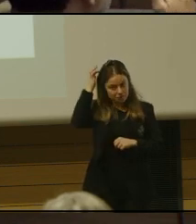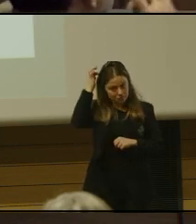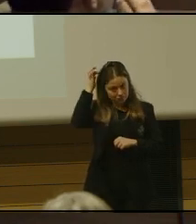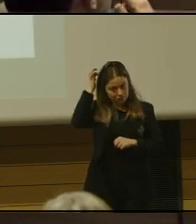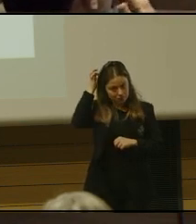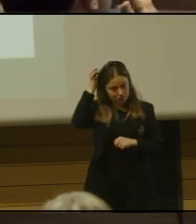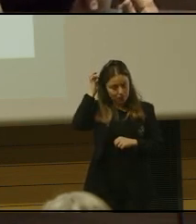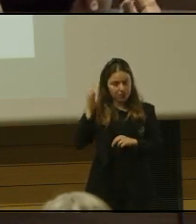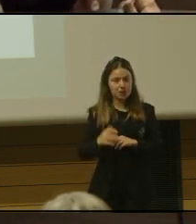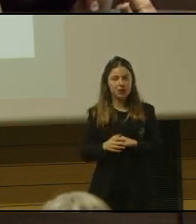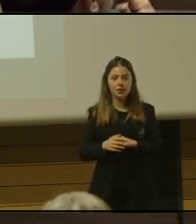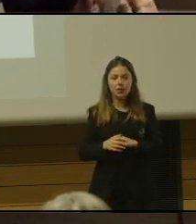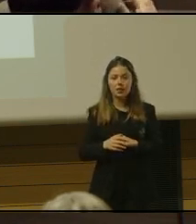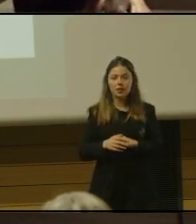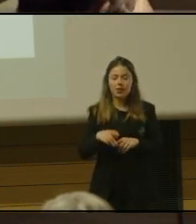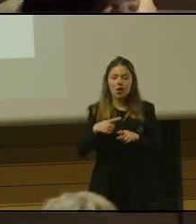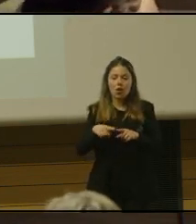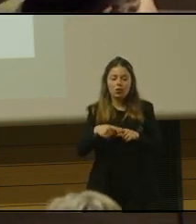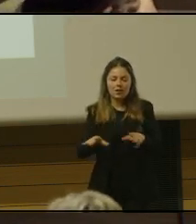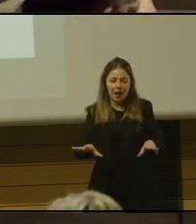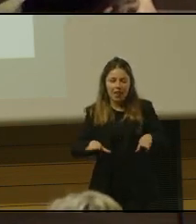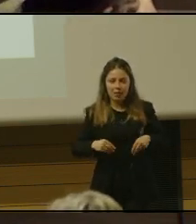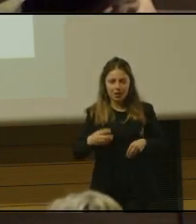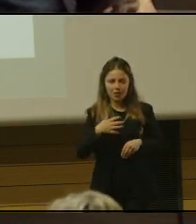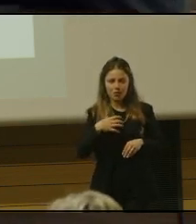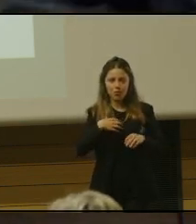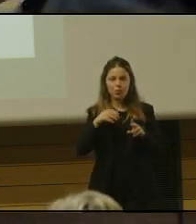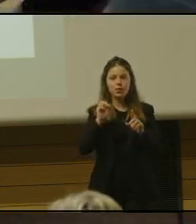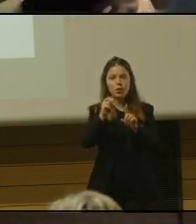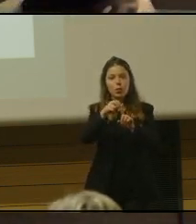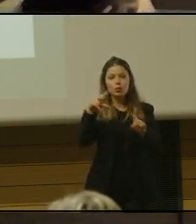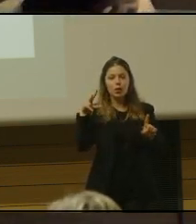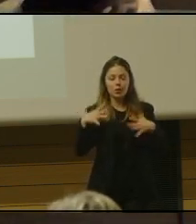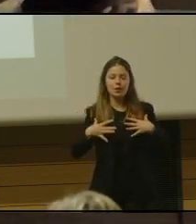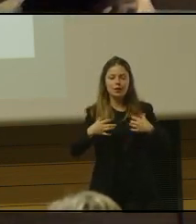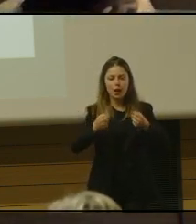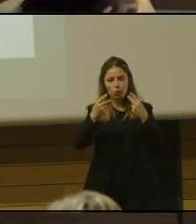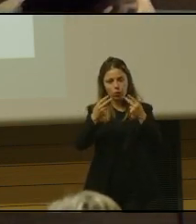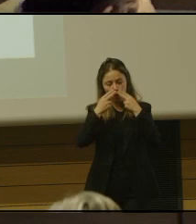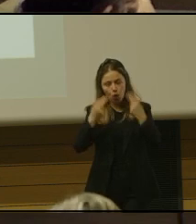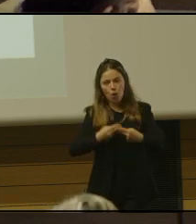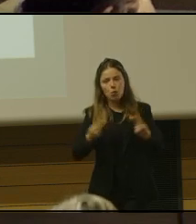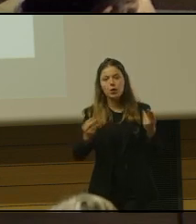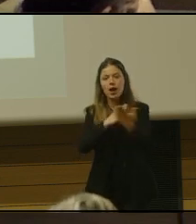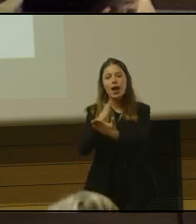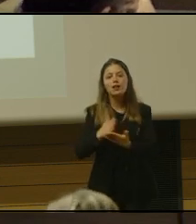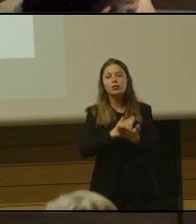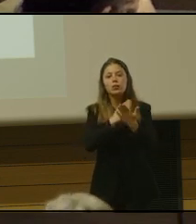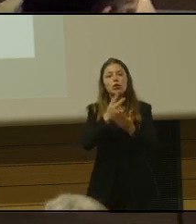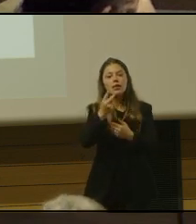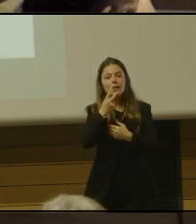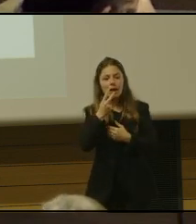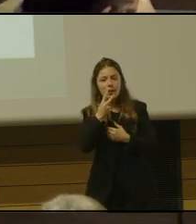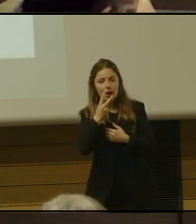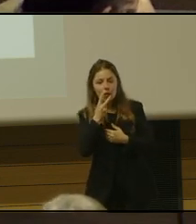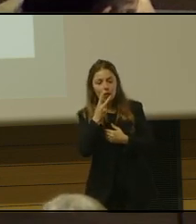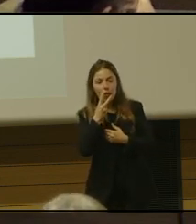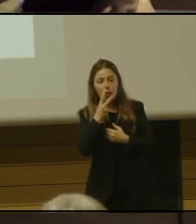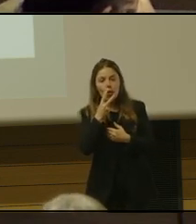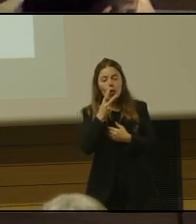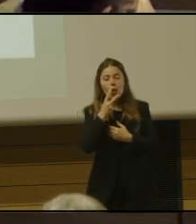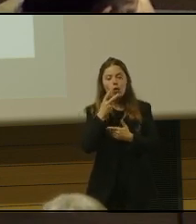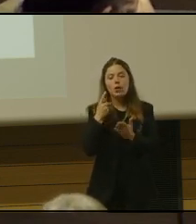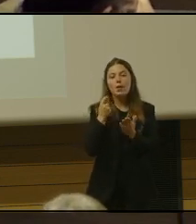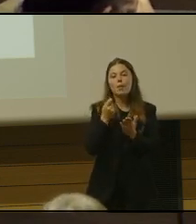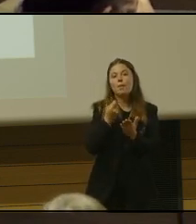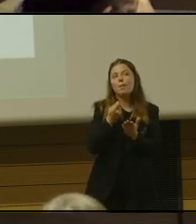cosas que, bueno, yo creo que son inaceptables desde el punto de vista de salud pública. En los estudios que hay sobre tabaco se ve que lo que se